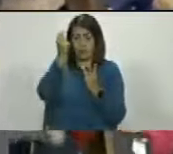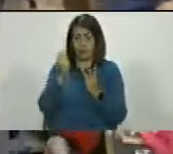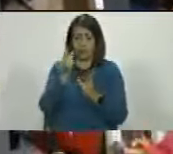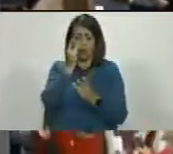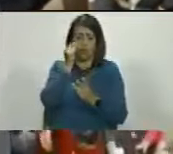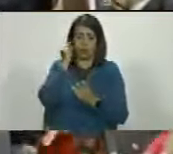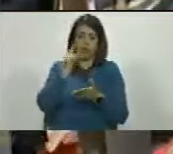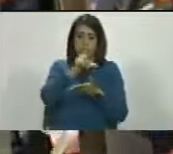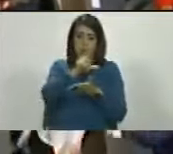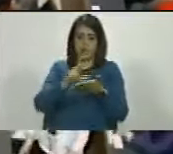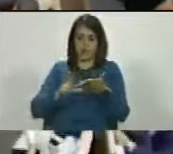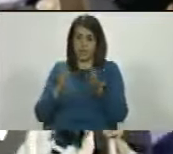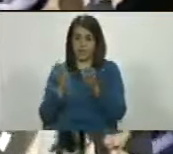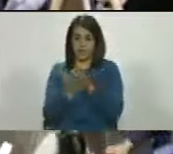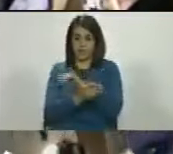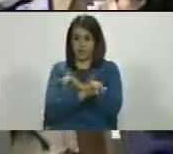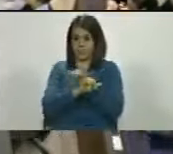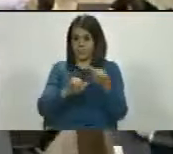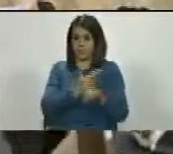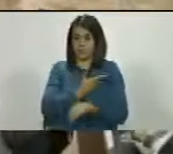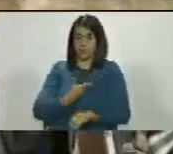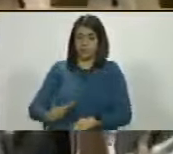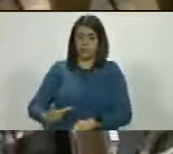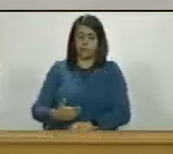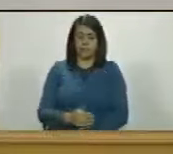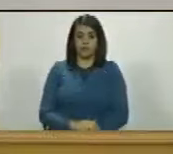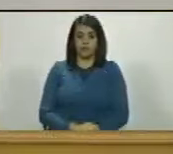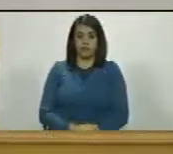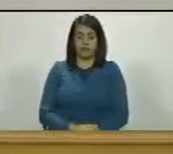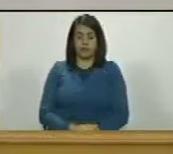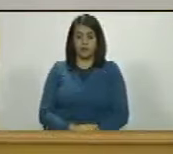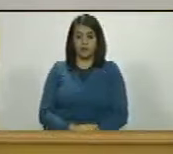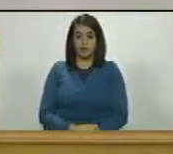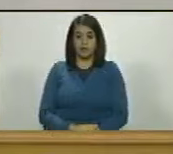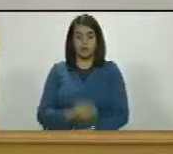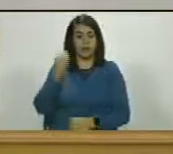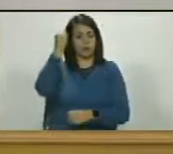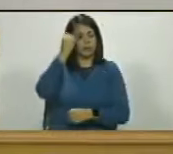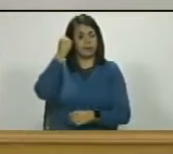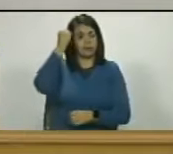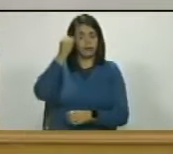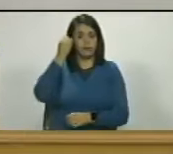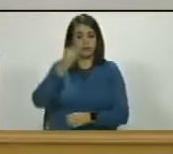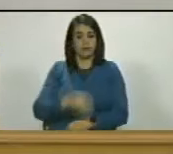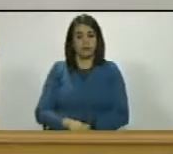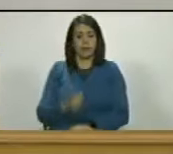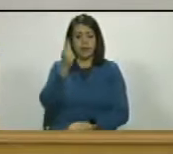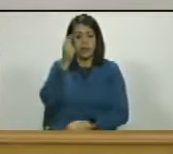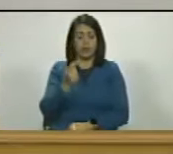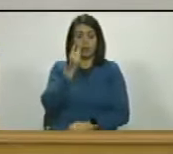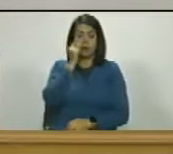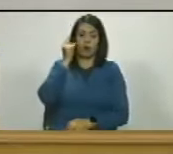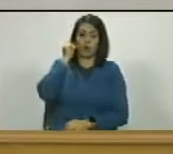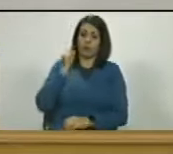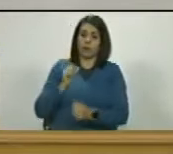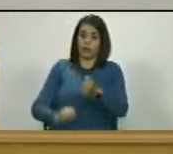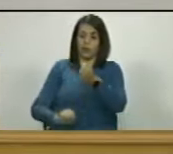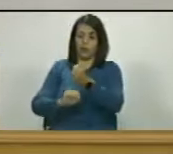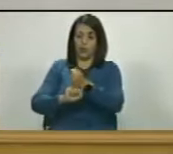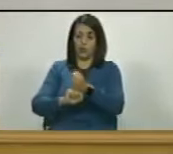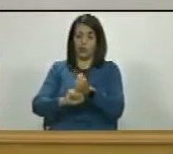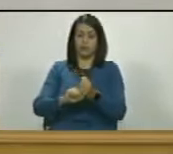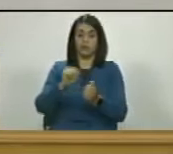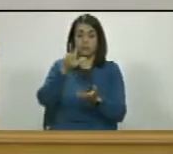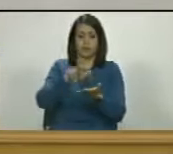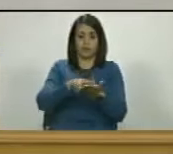diputadas indicados en lista anexa. Es todo, ciudadano presidente. En consideración, las diputadas y diputados que estén a favor de